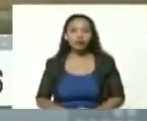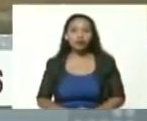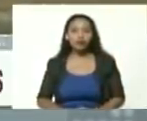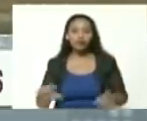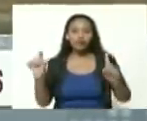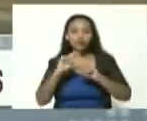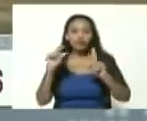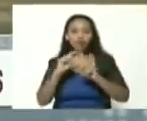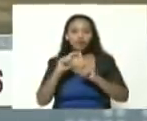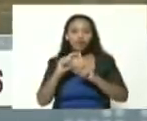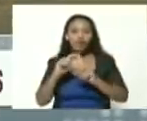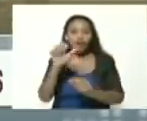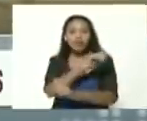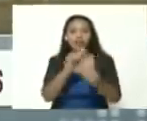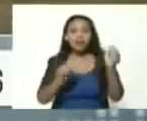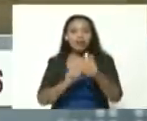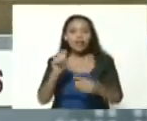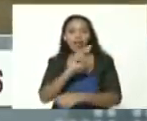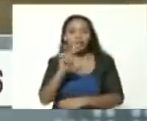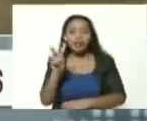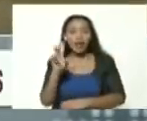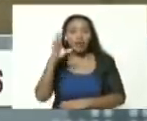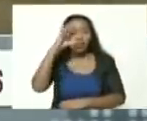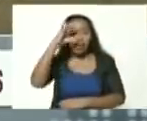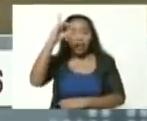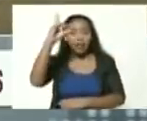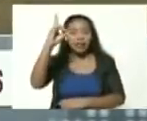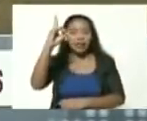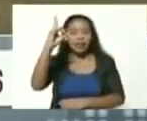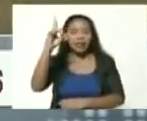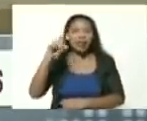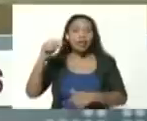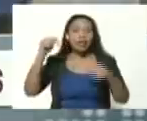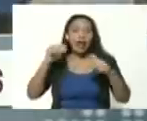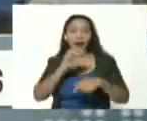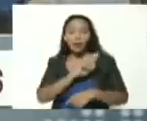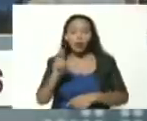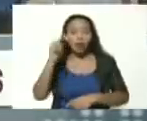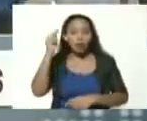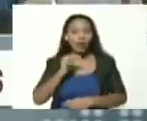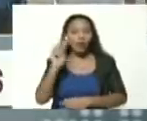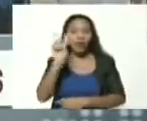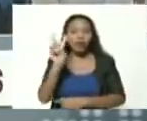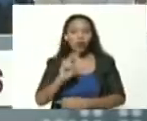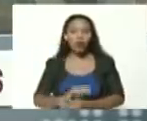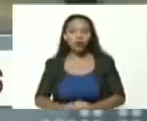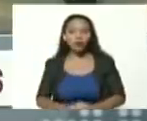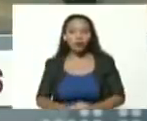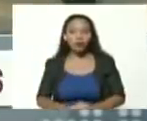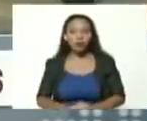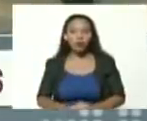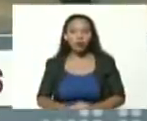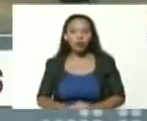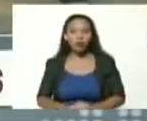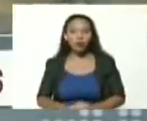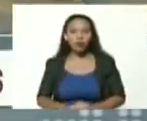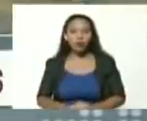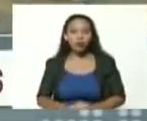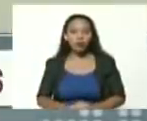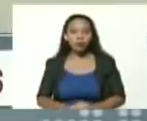Palabras de la ciudadana Delcy Rodríguez Gómez, vicepresidenta ejecutiva de la República Bolivariana de Venezuela.